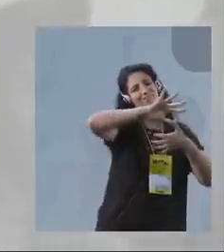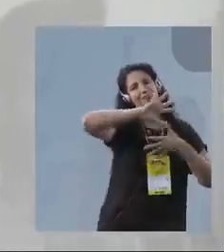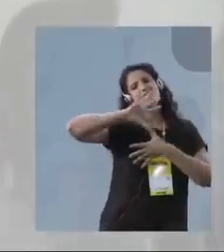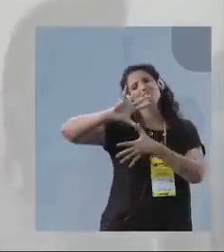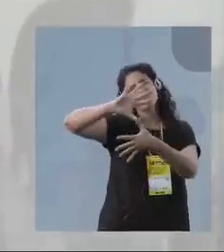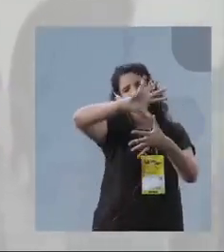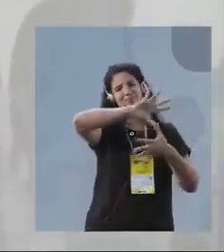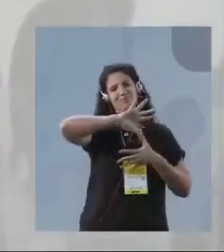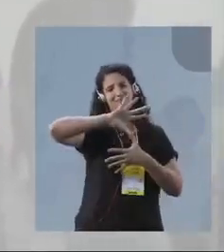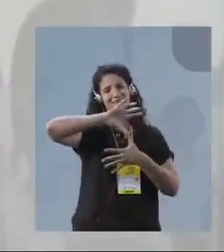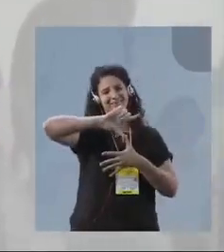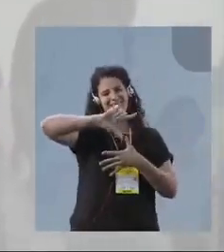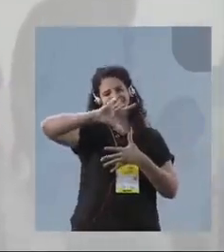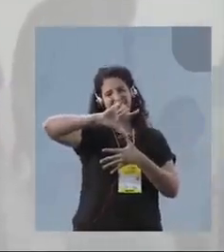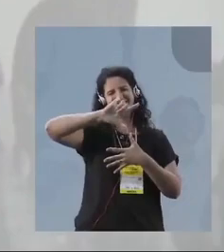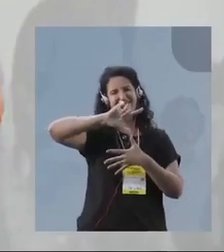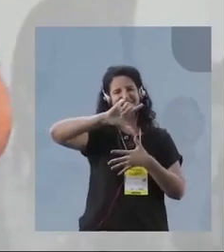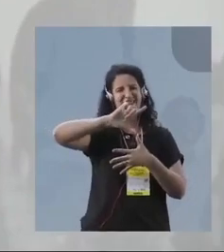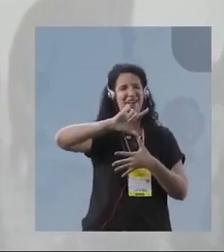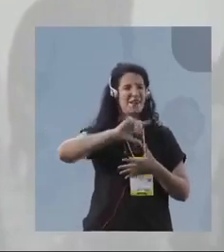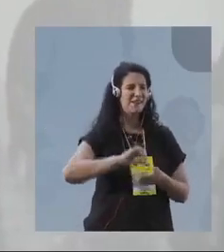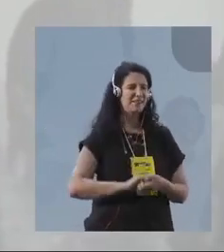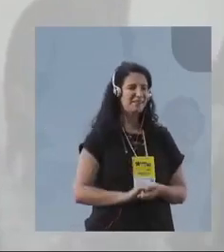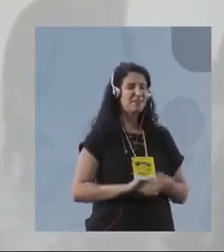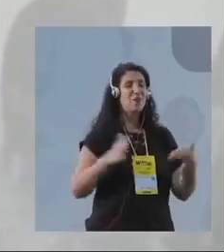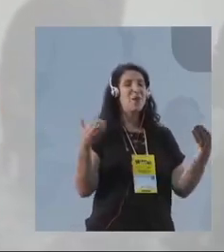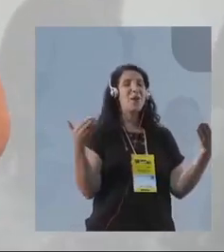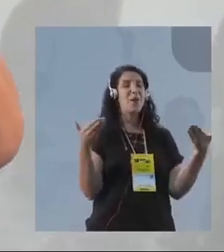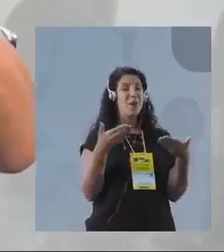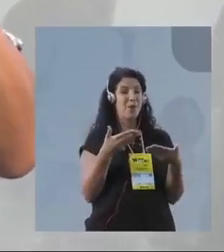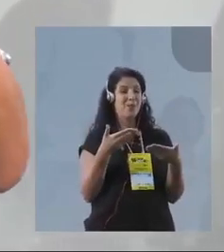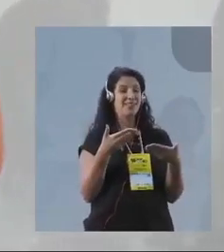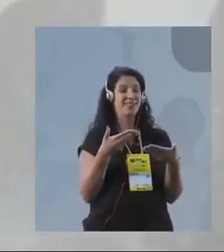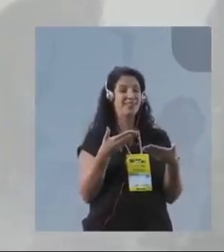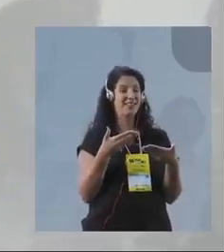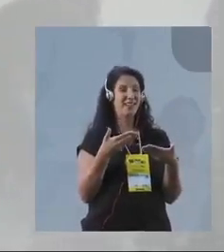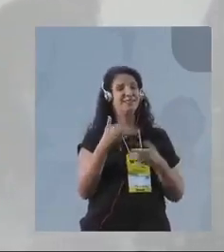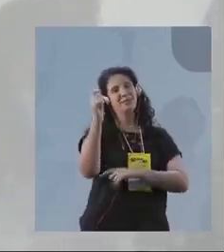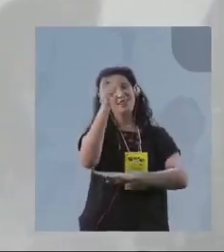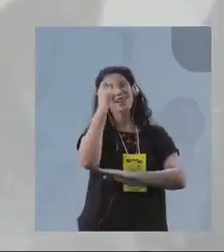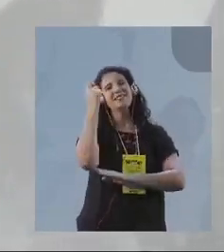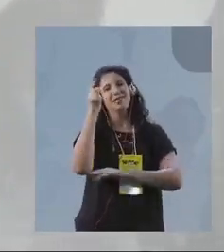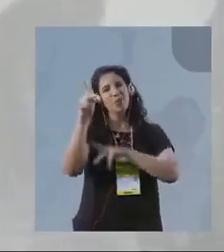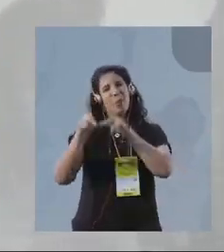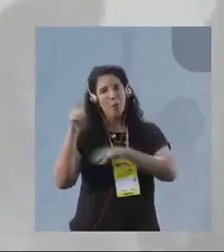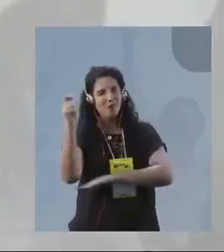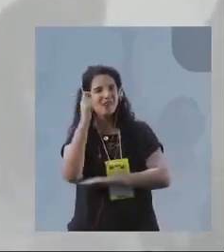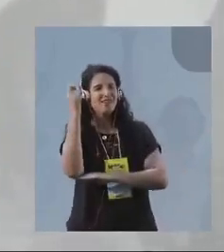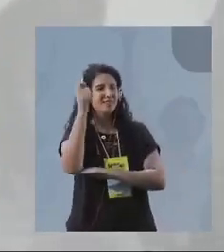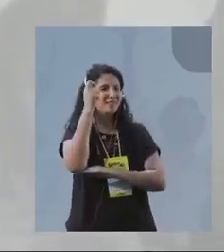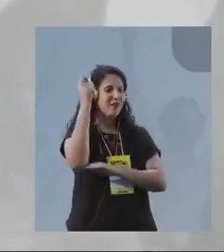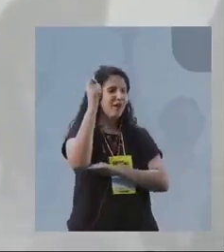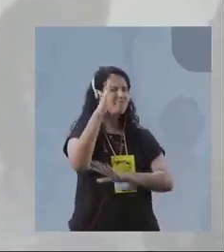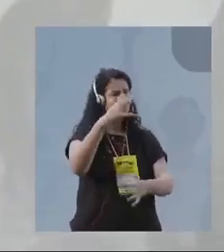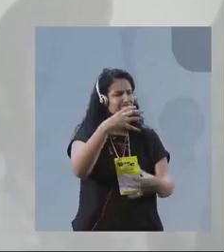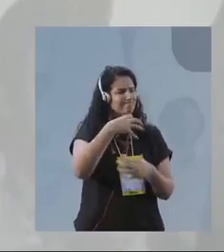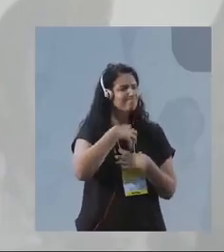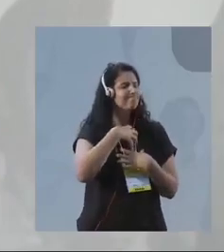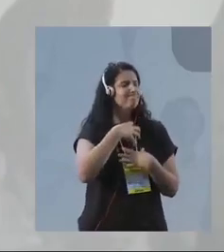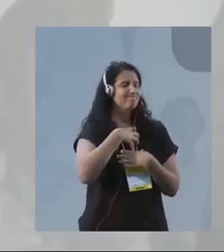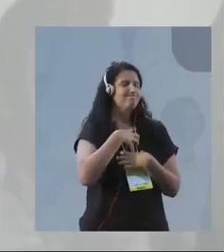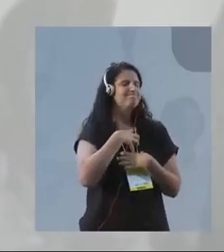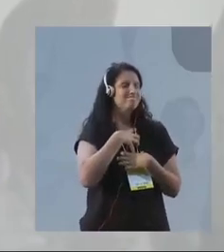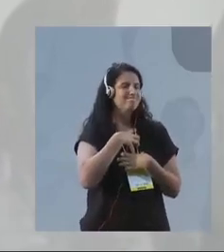Caribe. Y hoy los argentinos nos sentimos igual